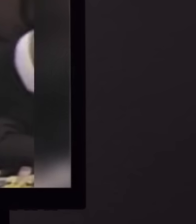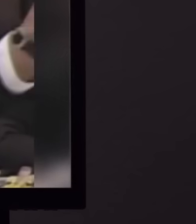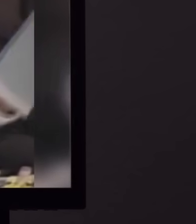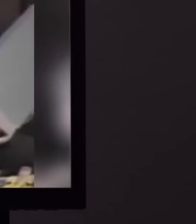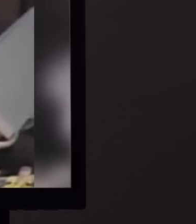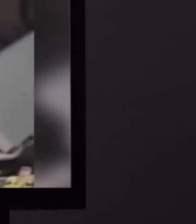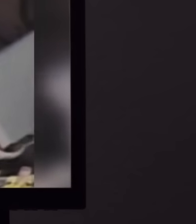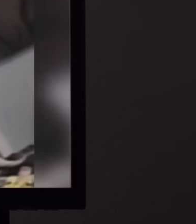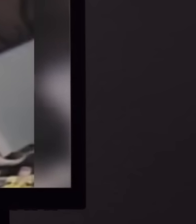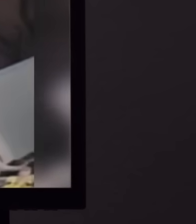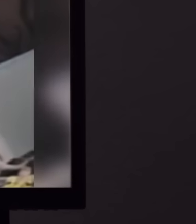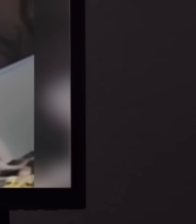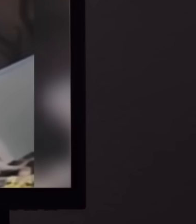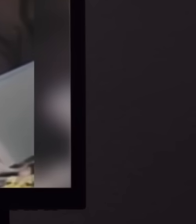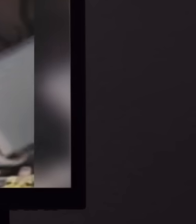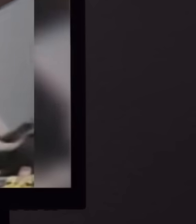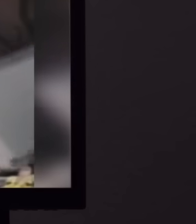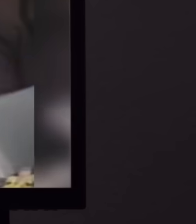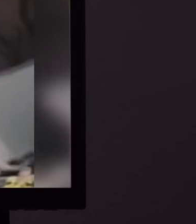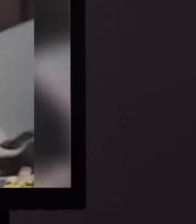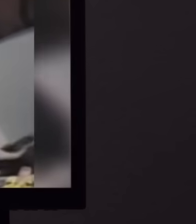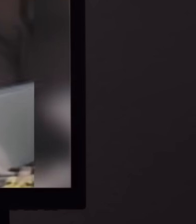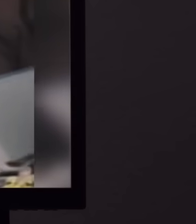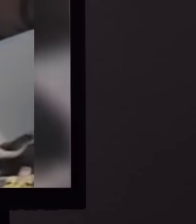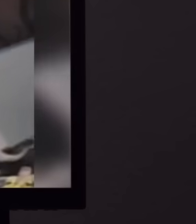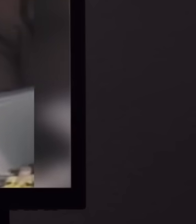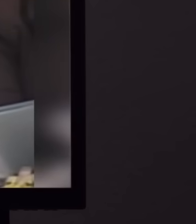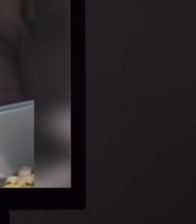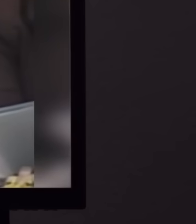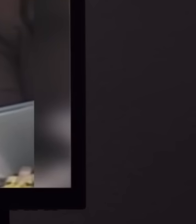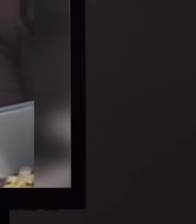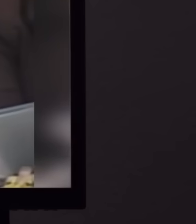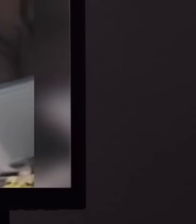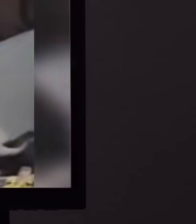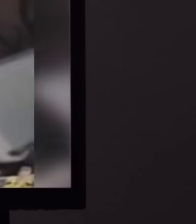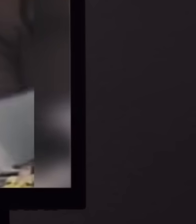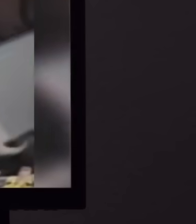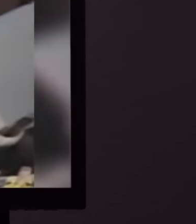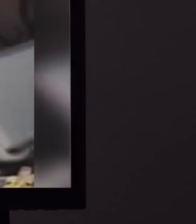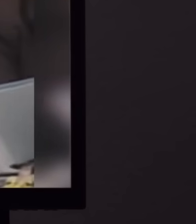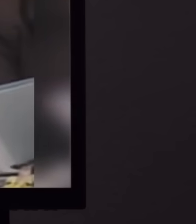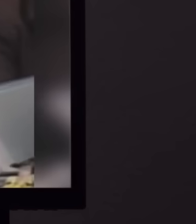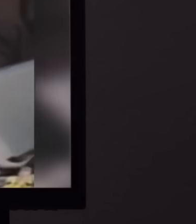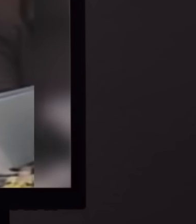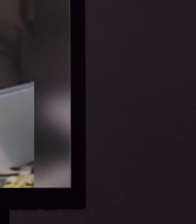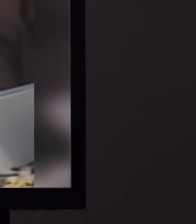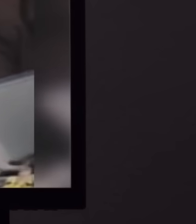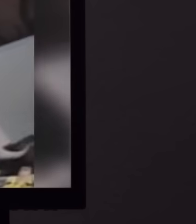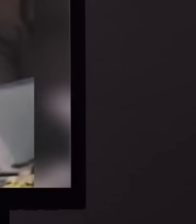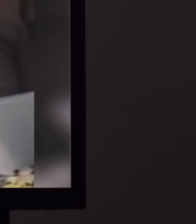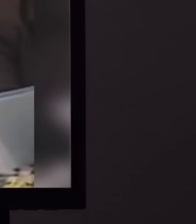documento, no de lo que yo creo o pienso, el documento oficial de un notario público, el crédito hipotecario de mi